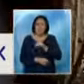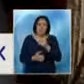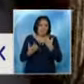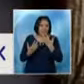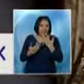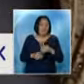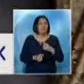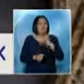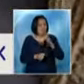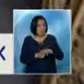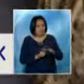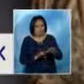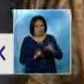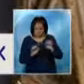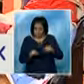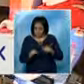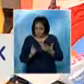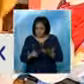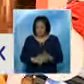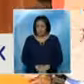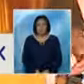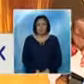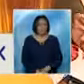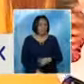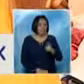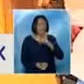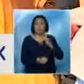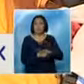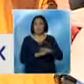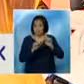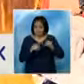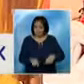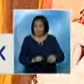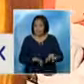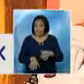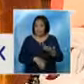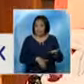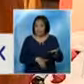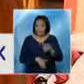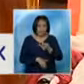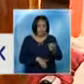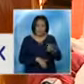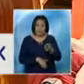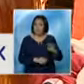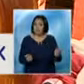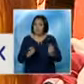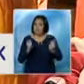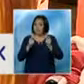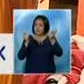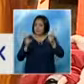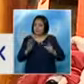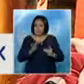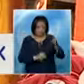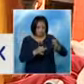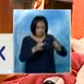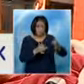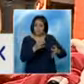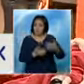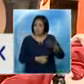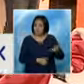acá no se murió, claro. Es que las promesas se cumplen y allí estaban ellos para celebrar que la Corte Superior de